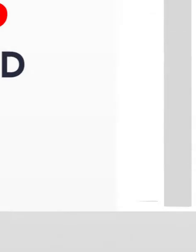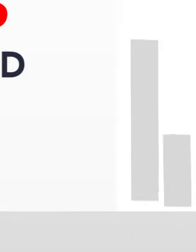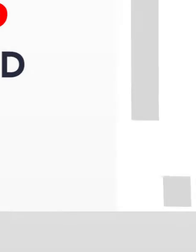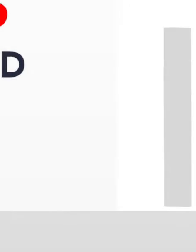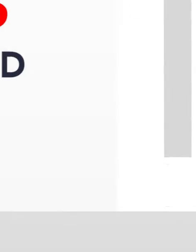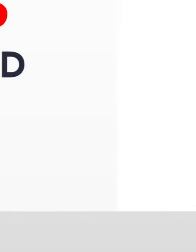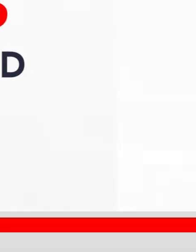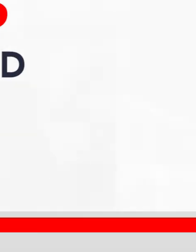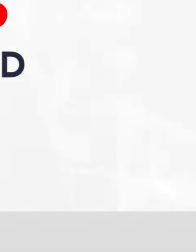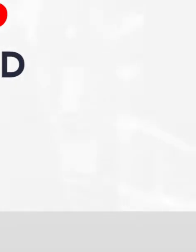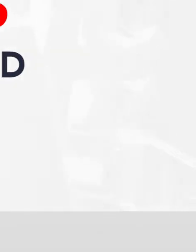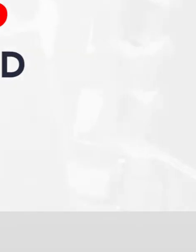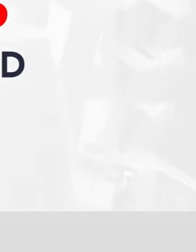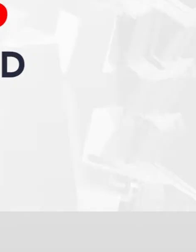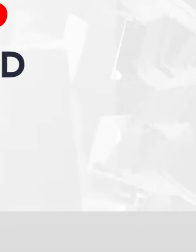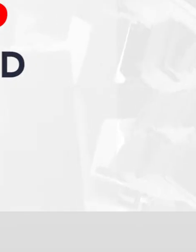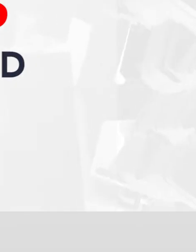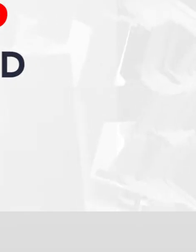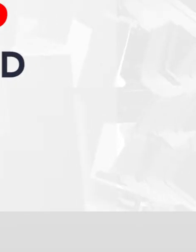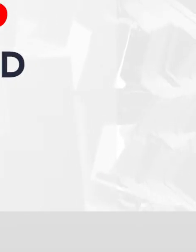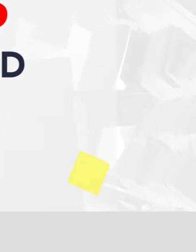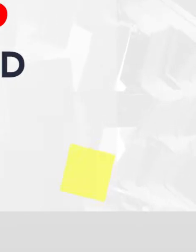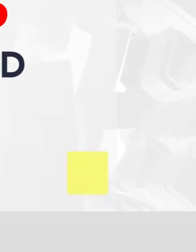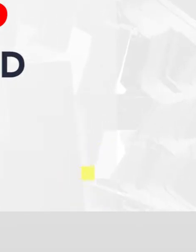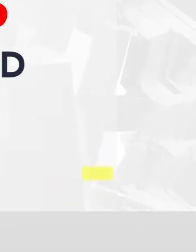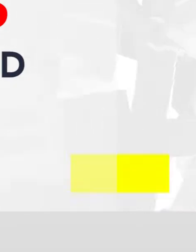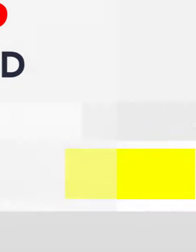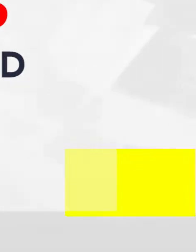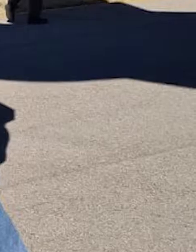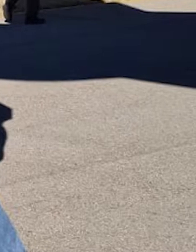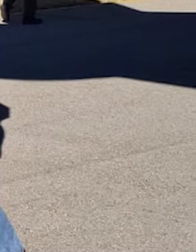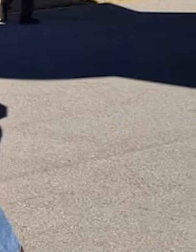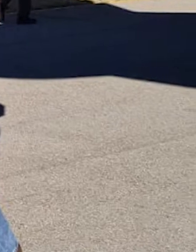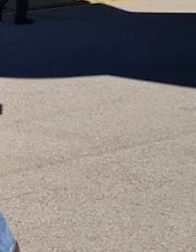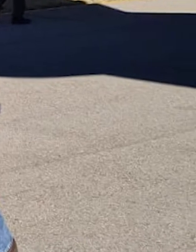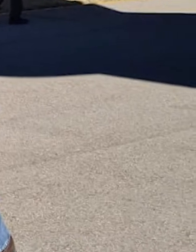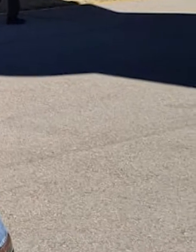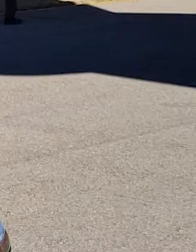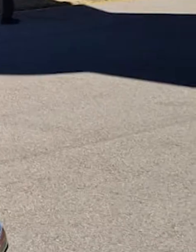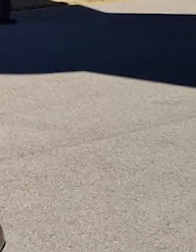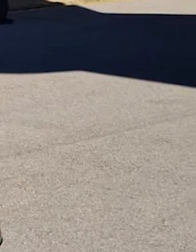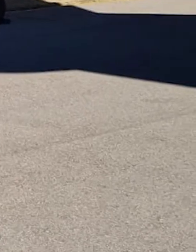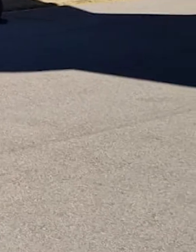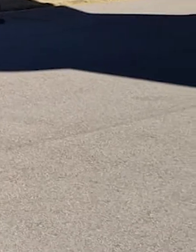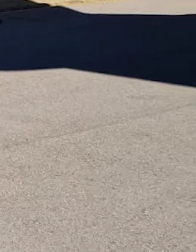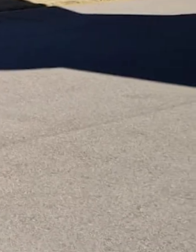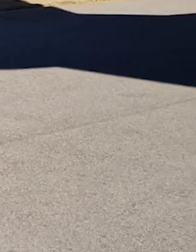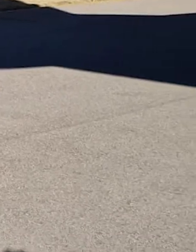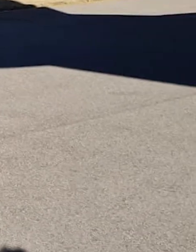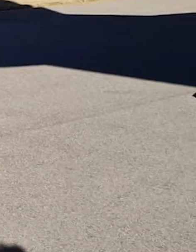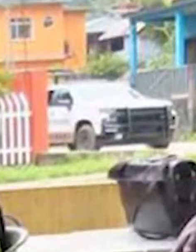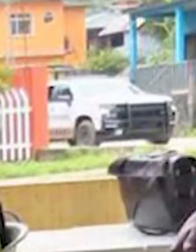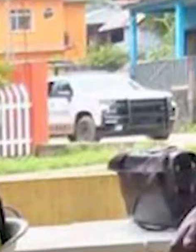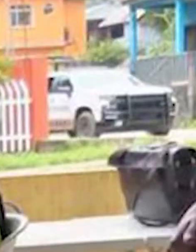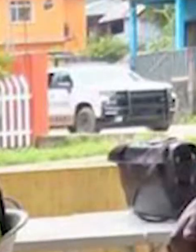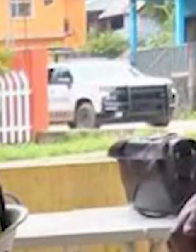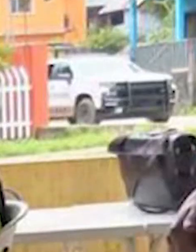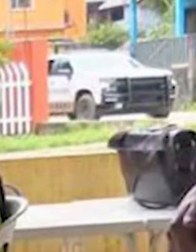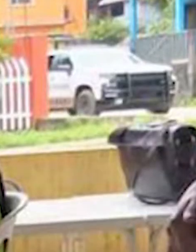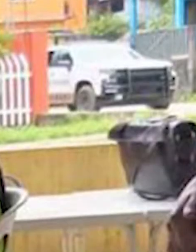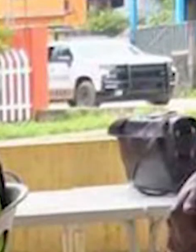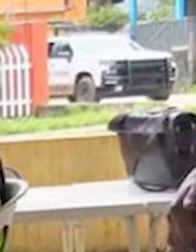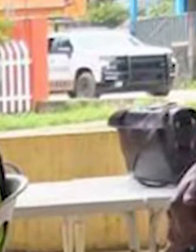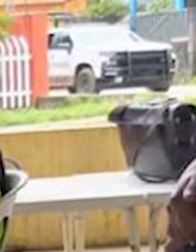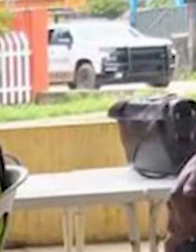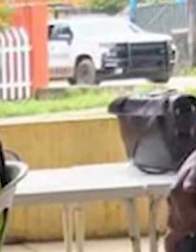870 mil dosis de la farmacéutica astrazéneca la aplicación de esta vacuna inició este lunes en los municipios más alejados